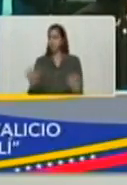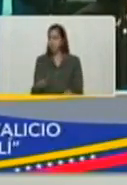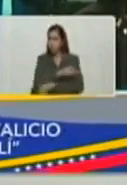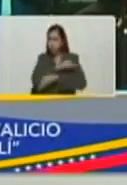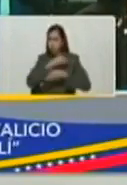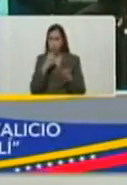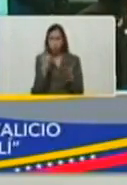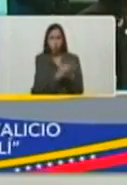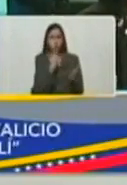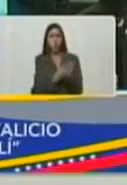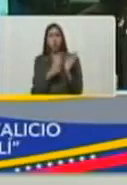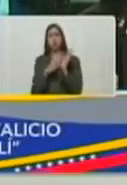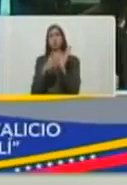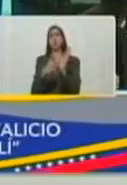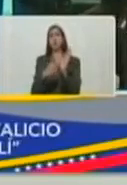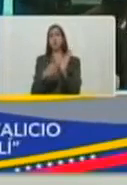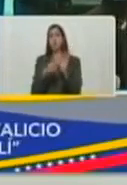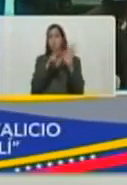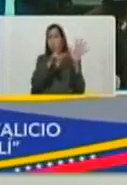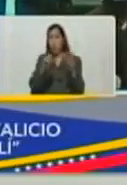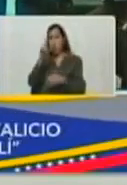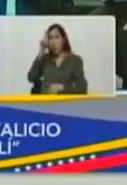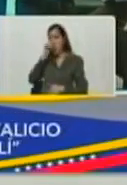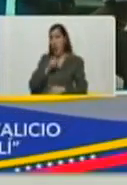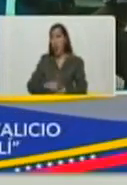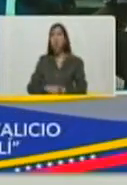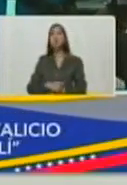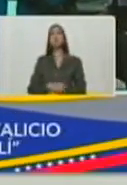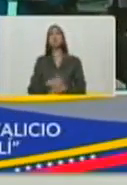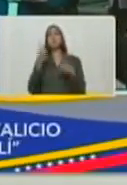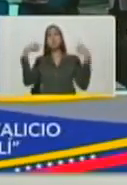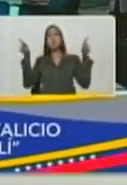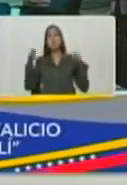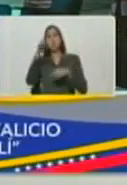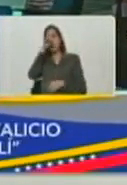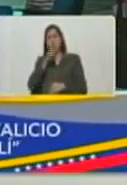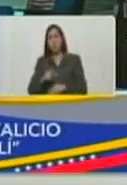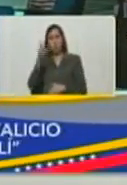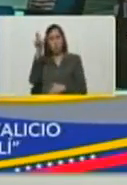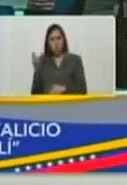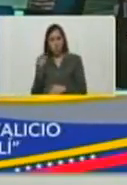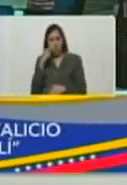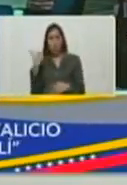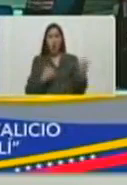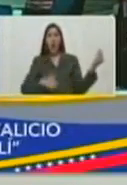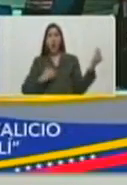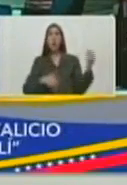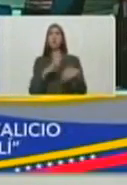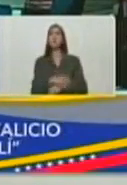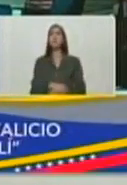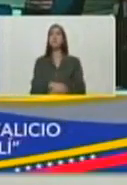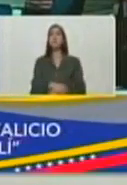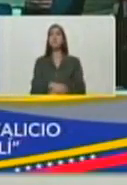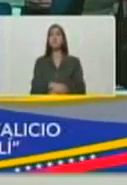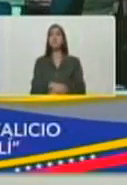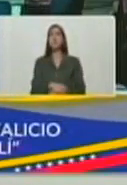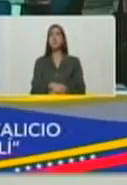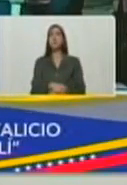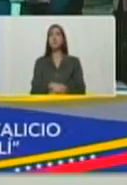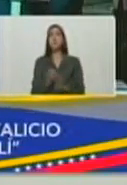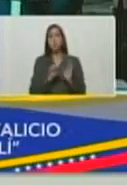extraordinario trabajo por los 80 años de Ali, José Millet. Esta es edición de la